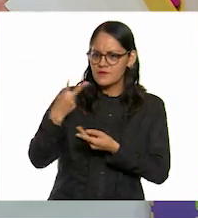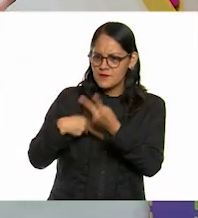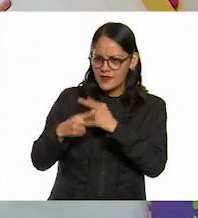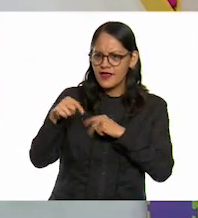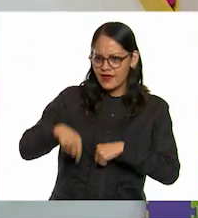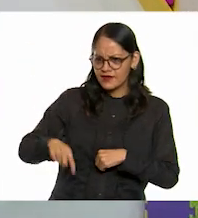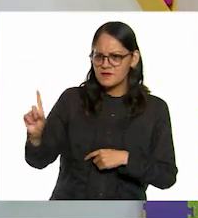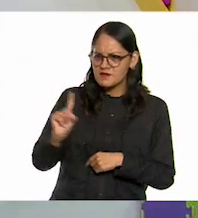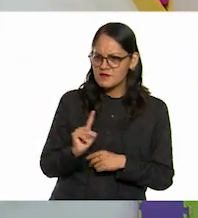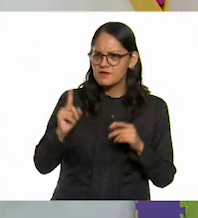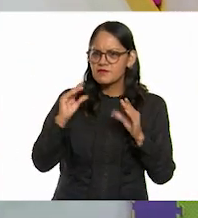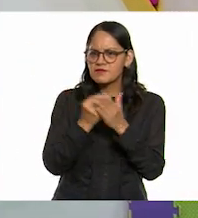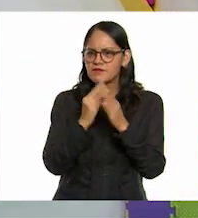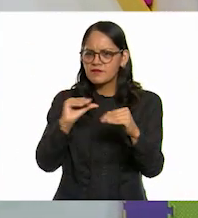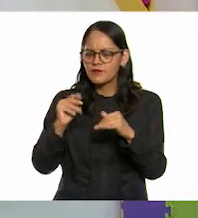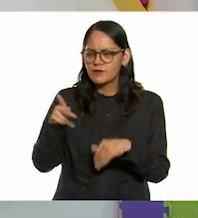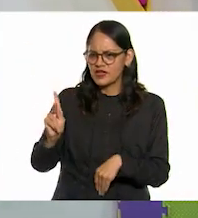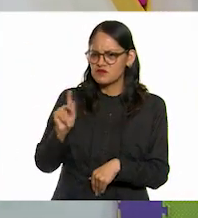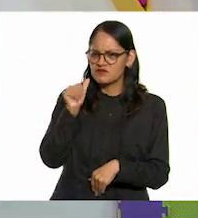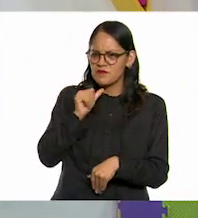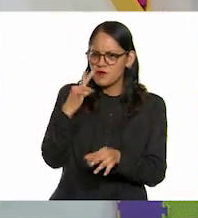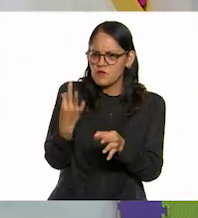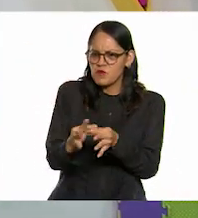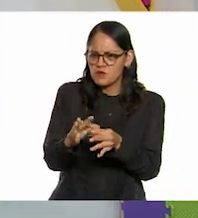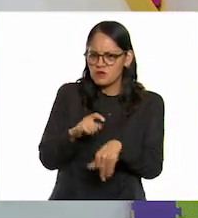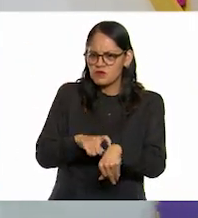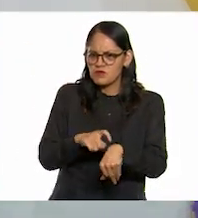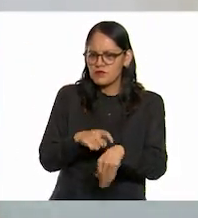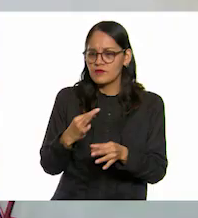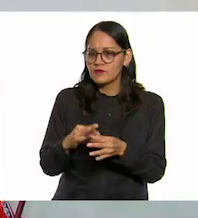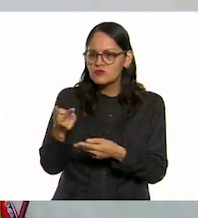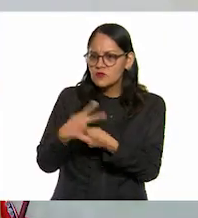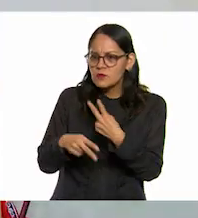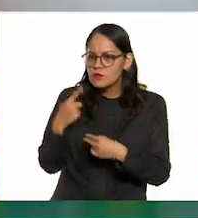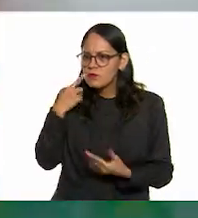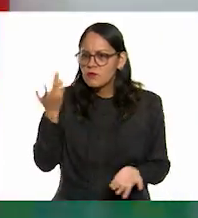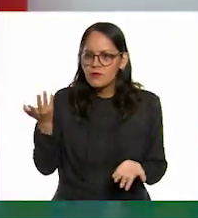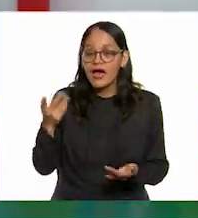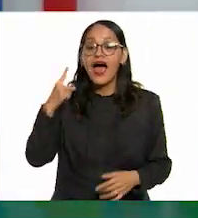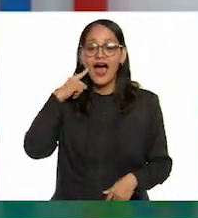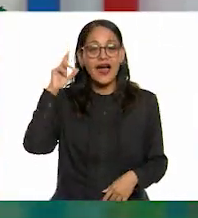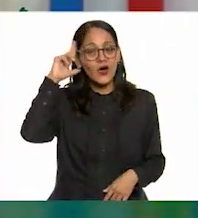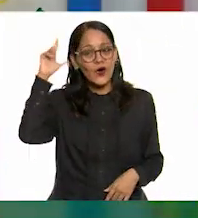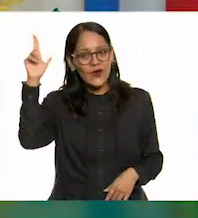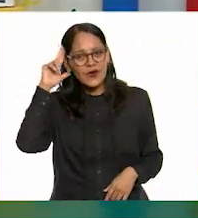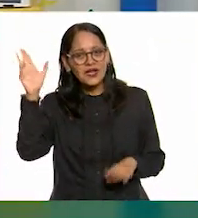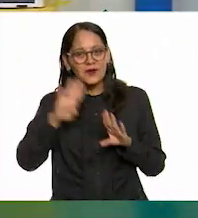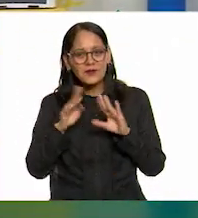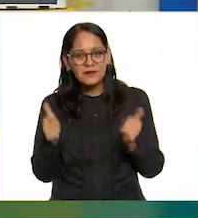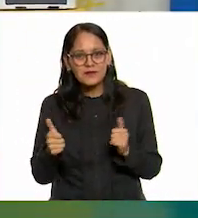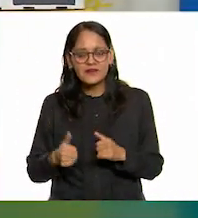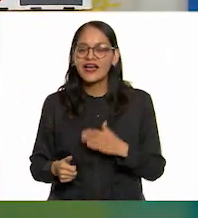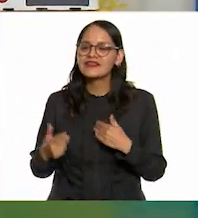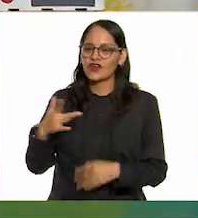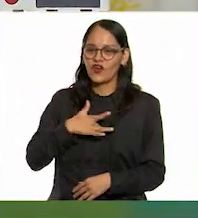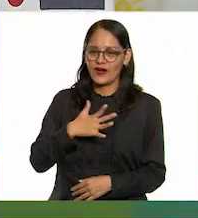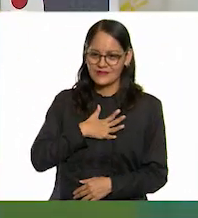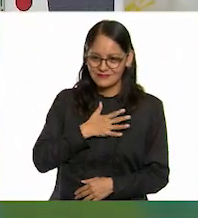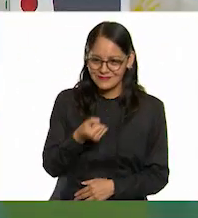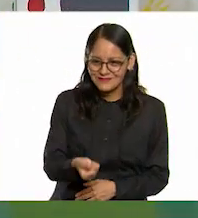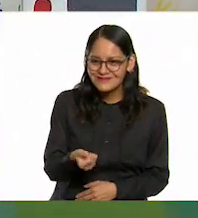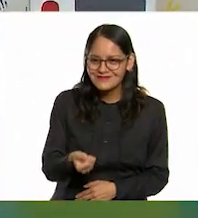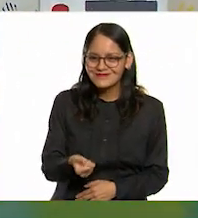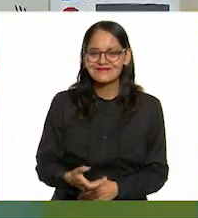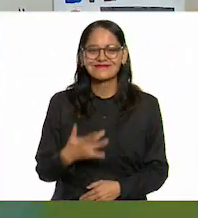nos va a dar la clase, pero siempre es muy puntual y ahora no la he visto. No sé. Hola, si... ¡Hola! ¿Cómo estás, ay, Pepe? Maestra. ¡Ay, muy bien! Te saludo con el corazón. Claro que sí,